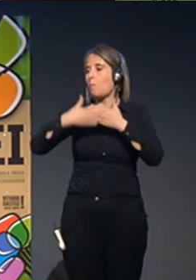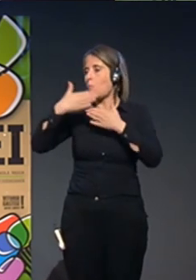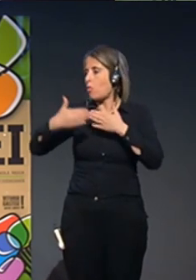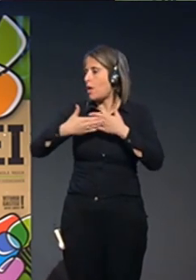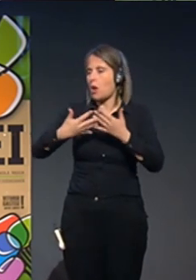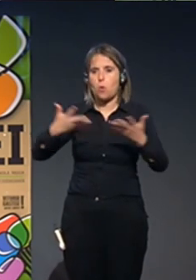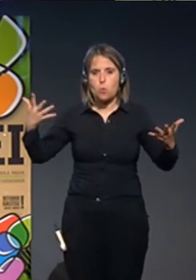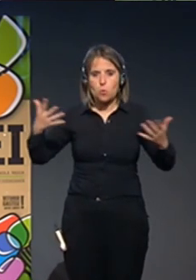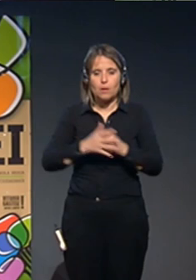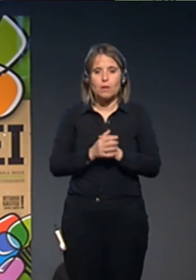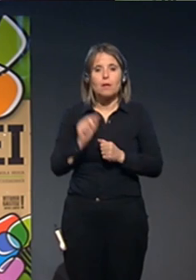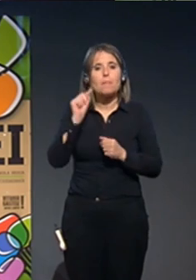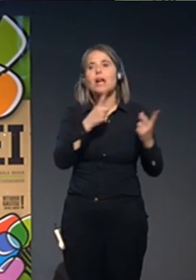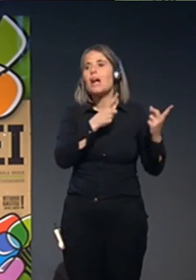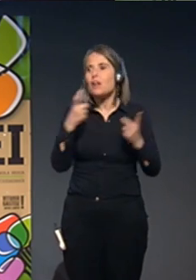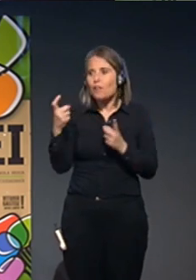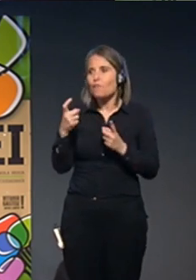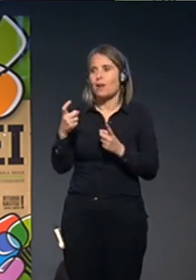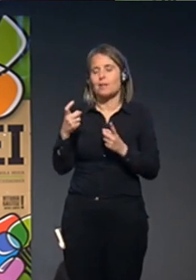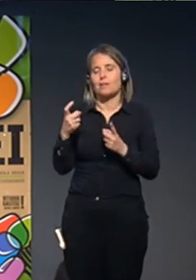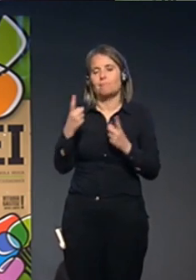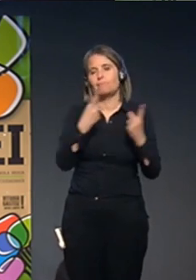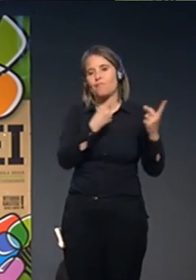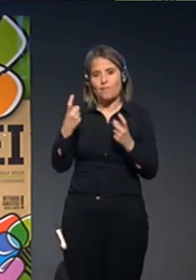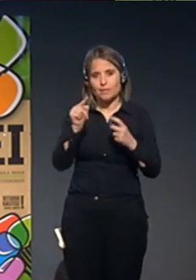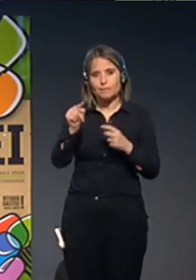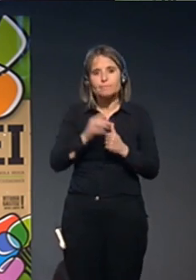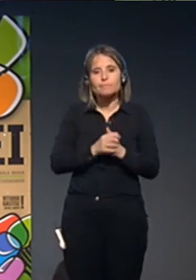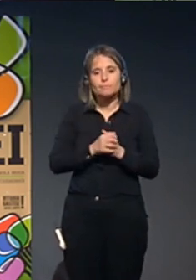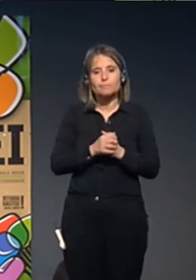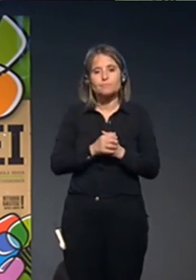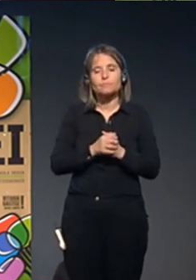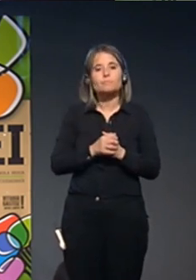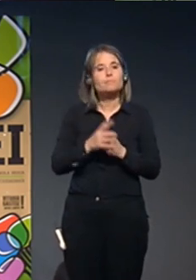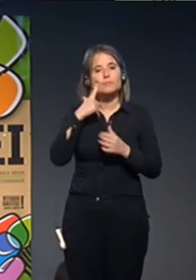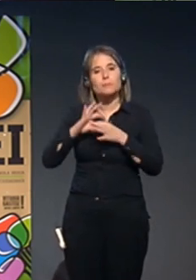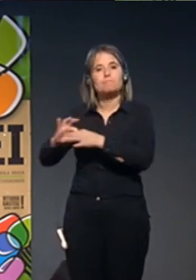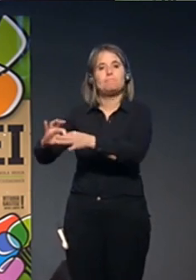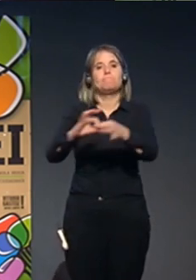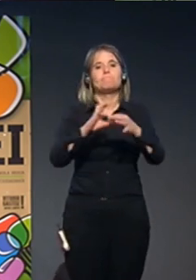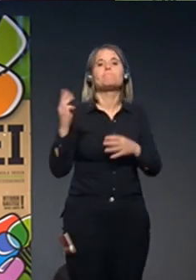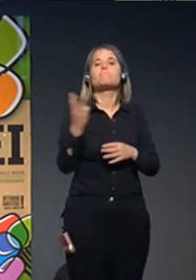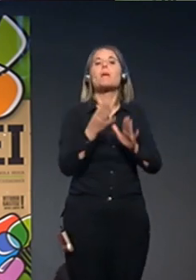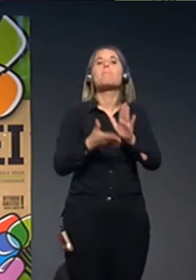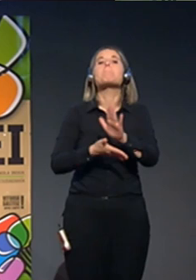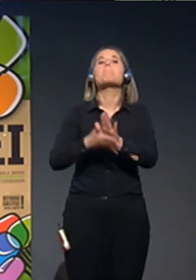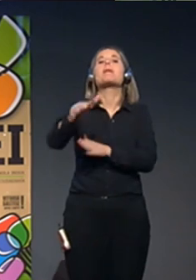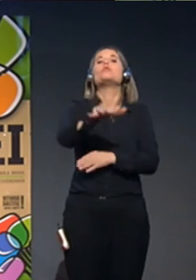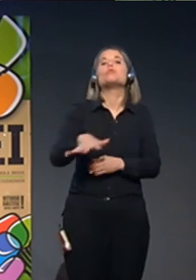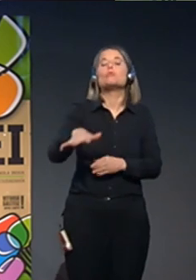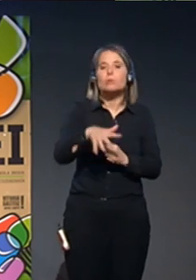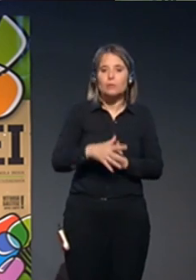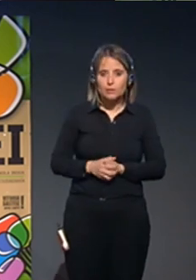moderna pero ahí falta otro otro elemento que es el trinomio que es A dónde queremos